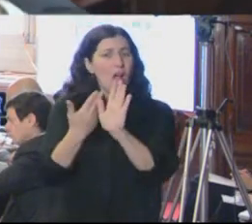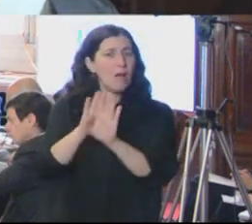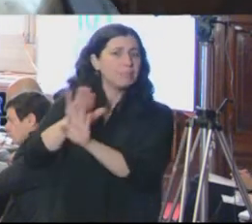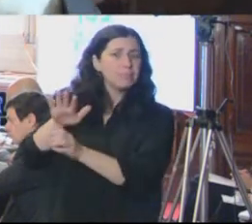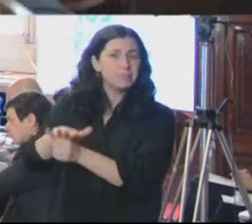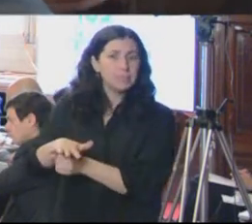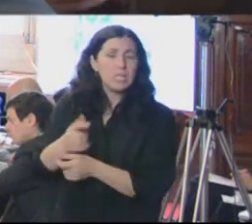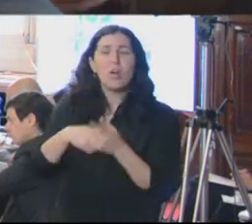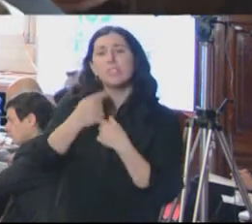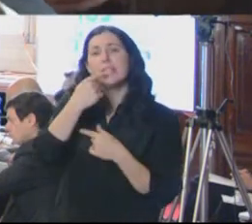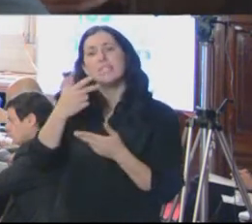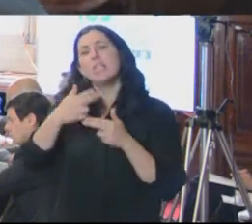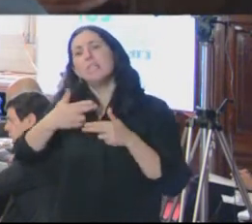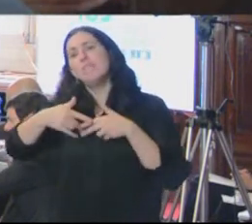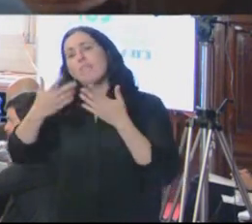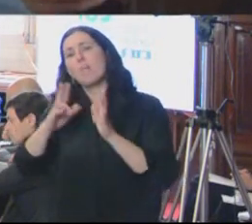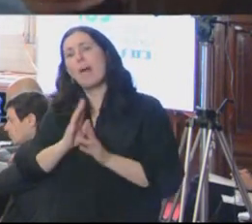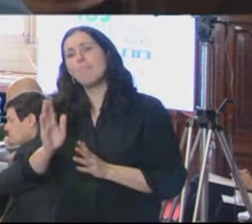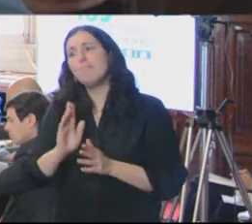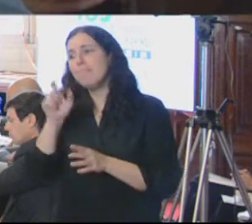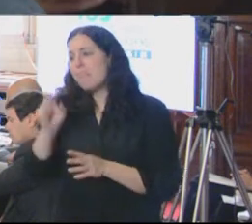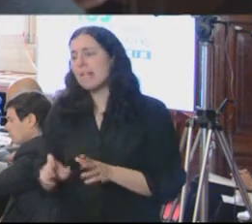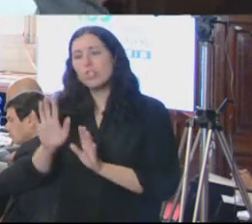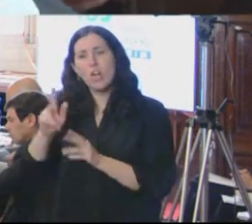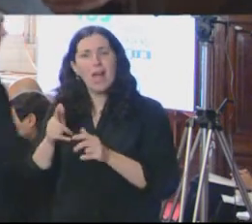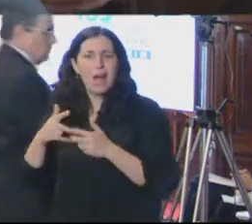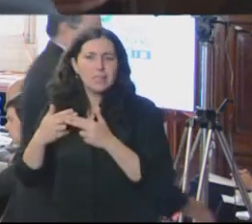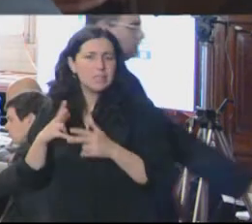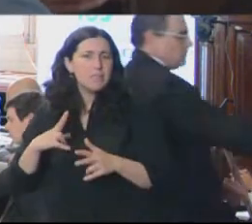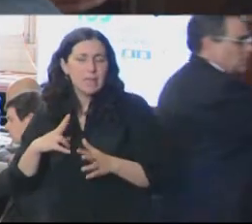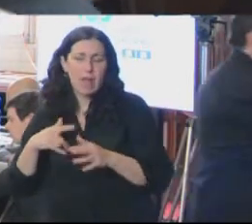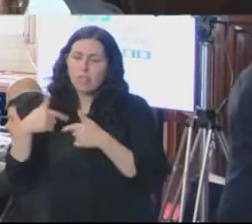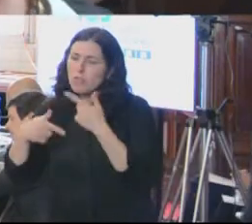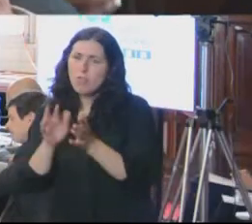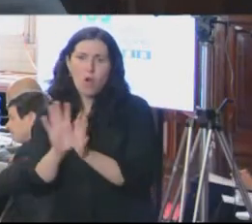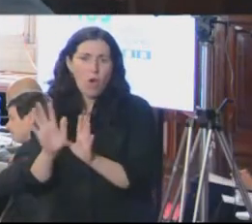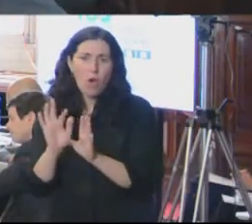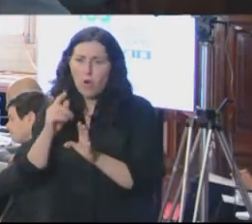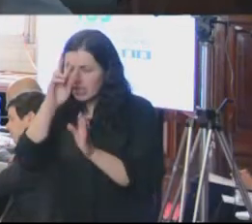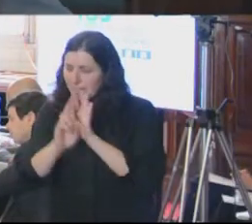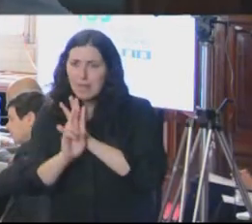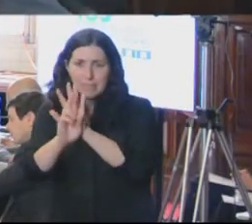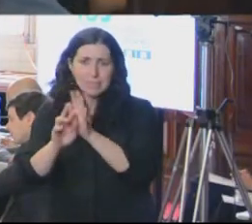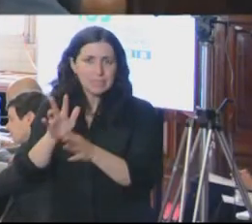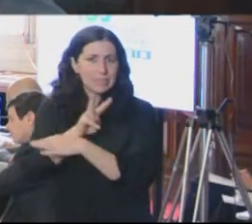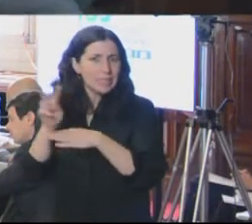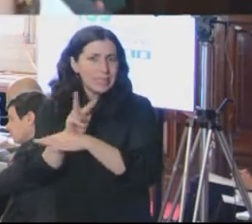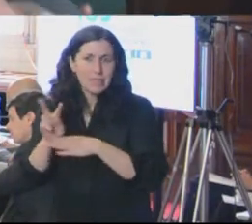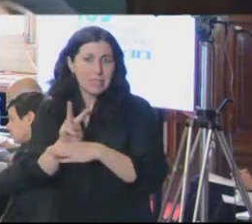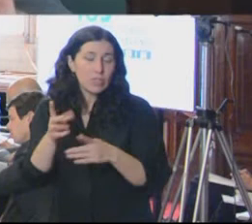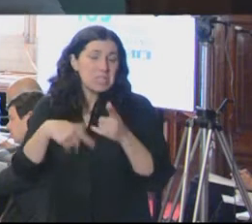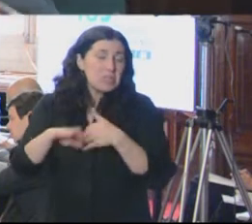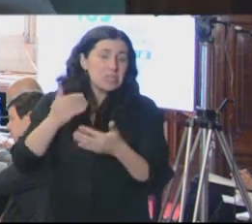son peleas, son problemas personales de estos defensores, que no parte de la labor ni el ejercicio que hacen en los territorios, y